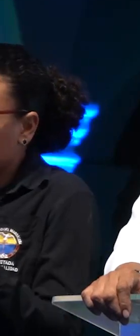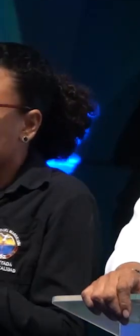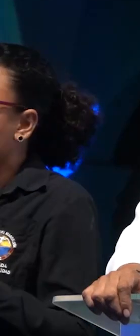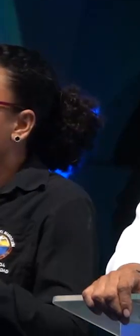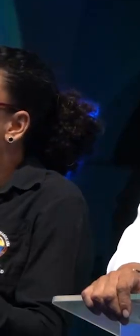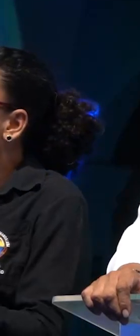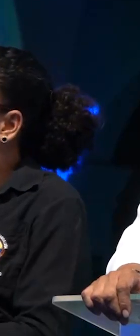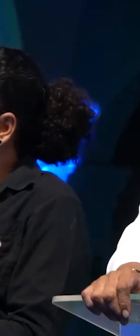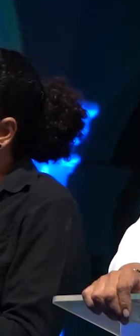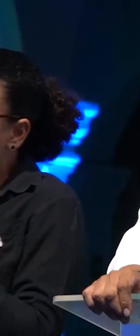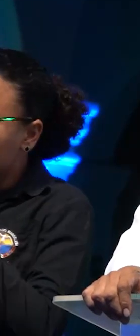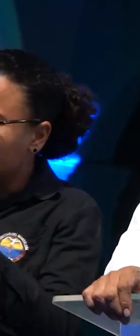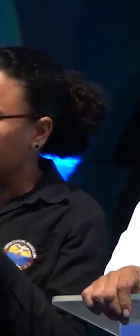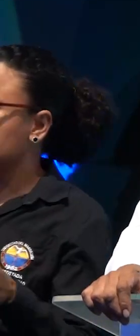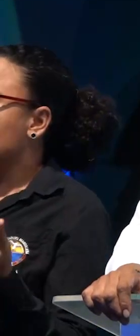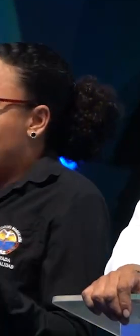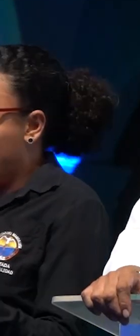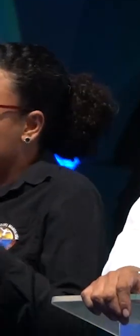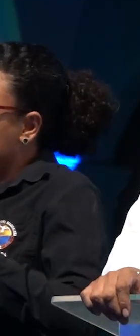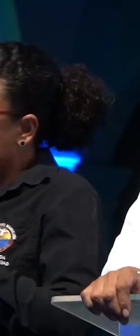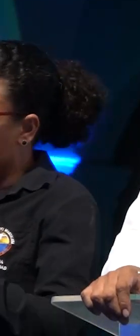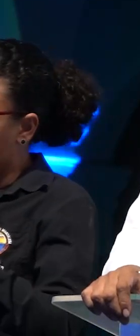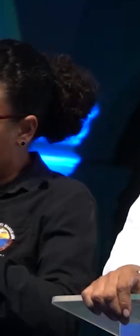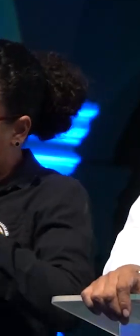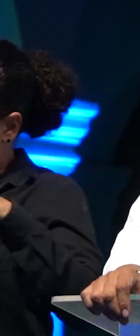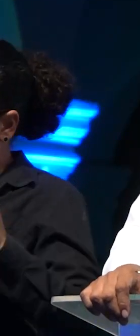superior, público o privada, pero de alta calidad.